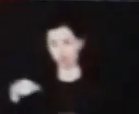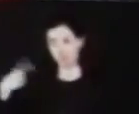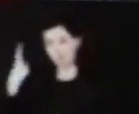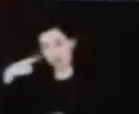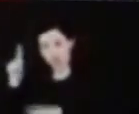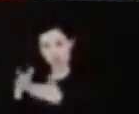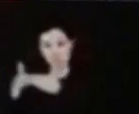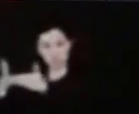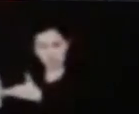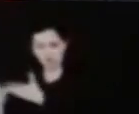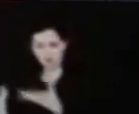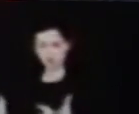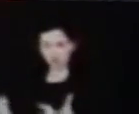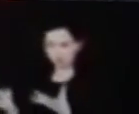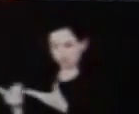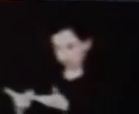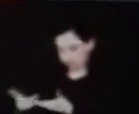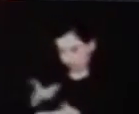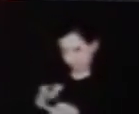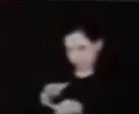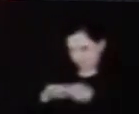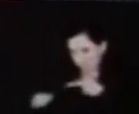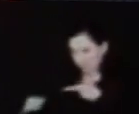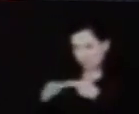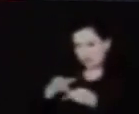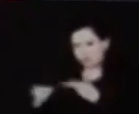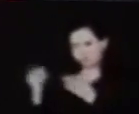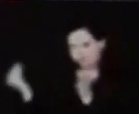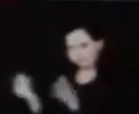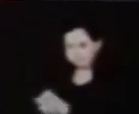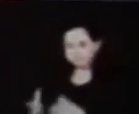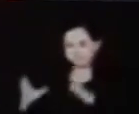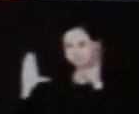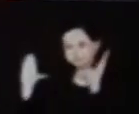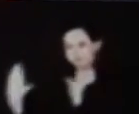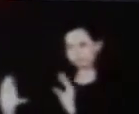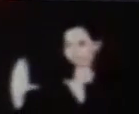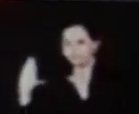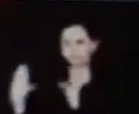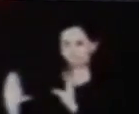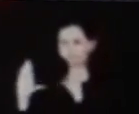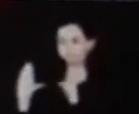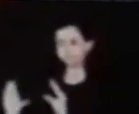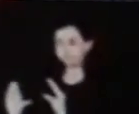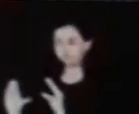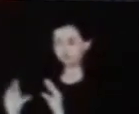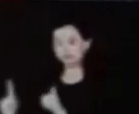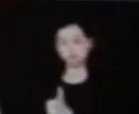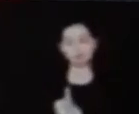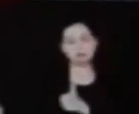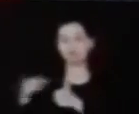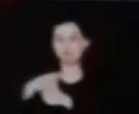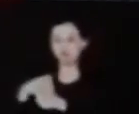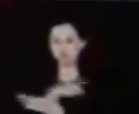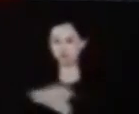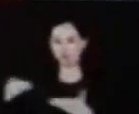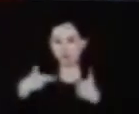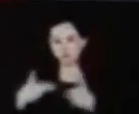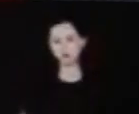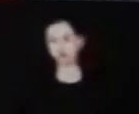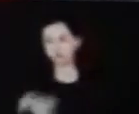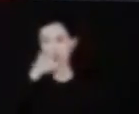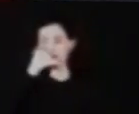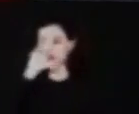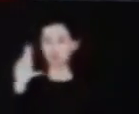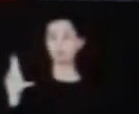ser, previa preparación y capacitación para el respeto de los derechos